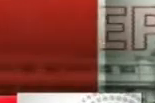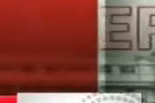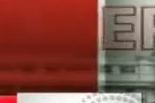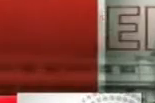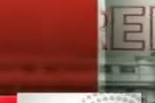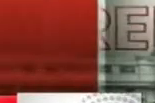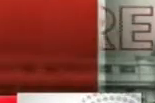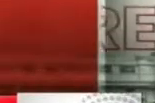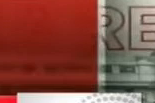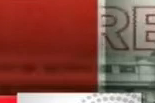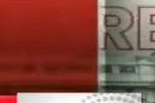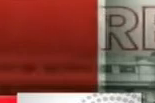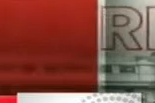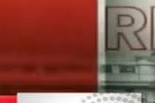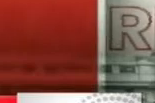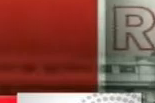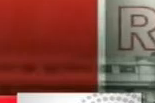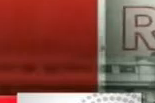Gracias.